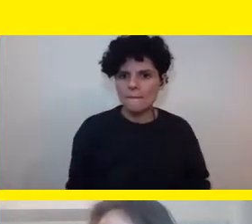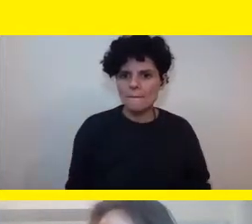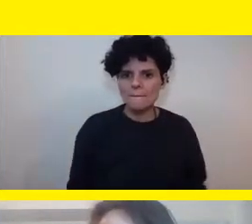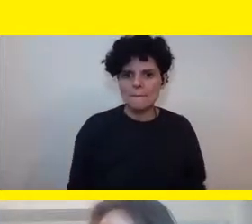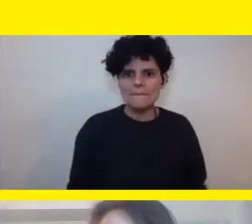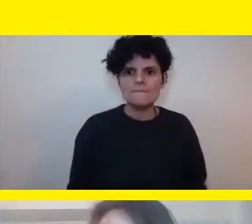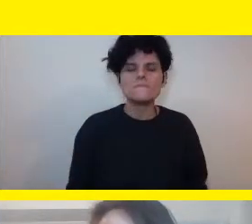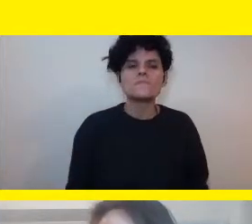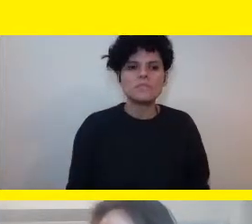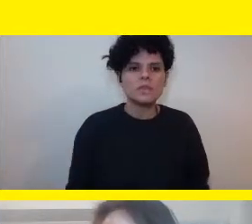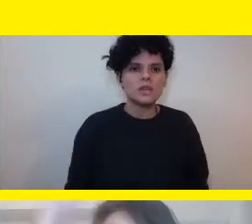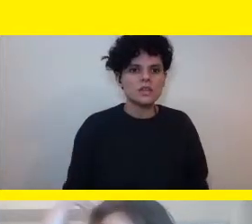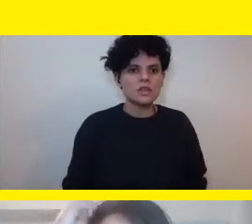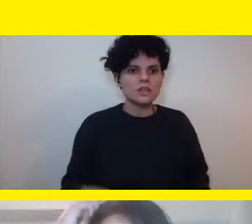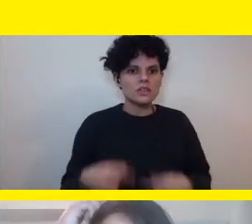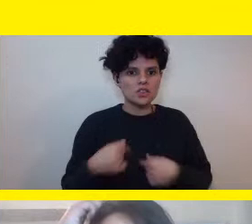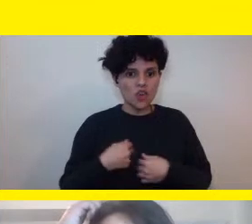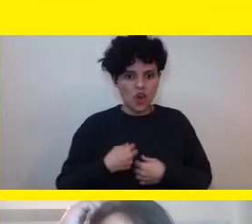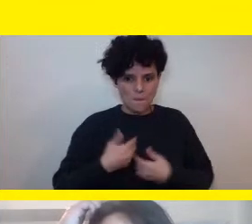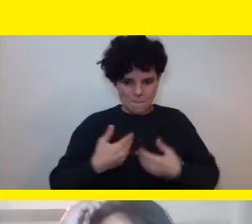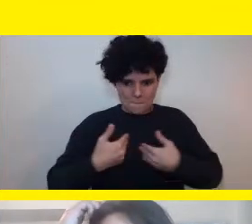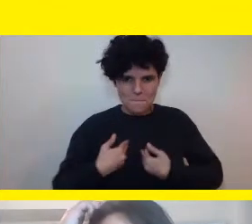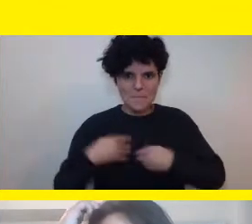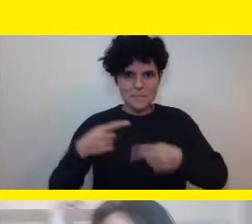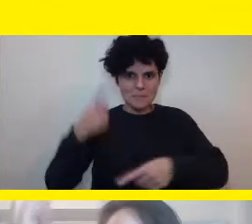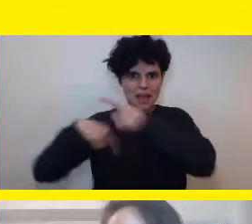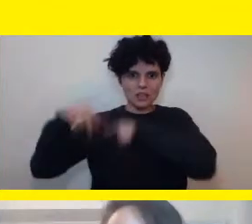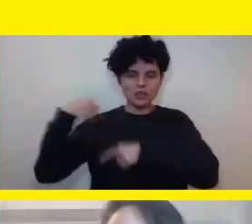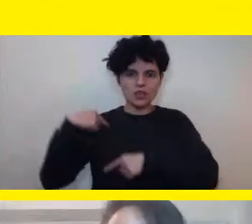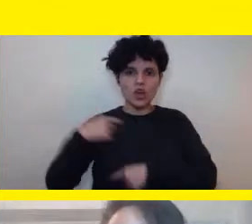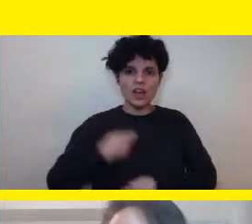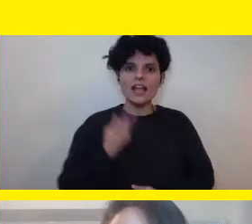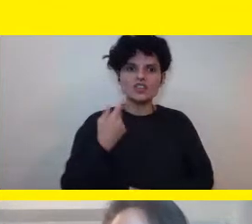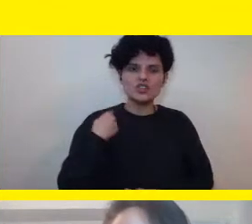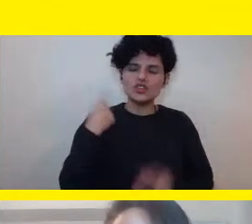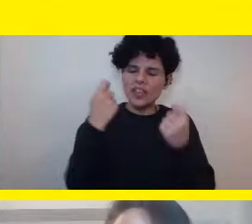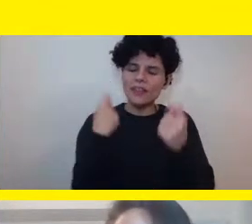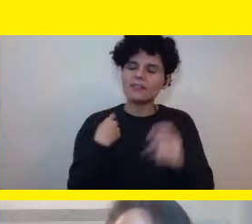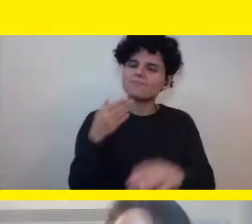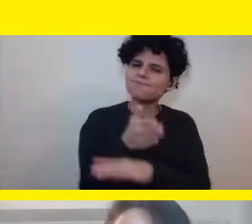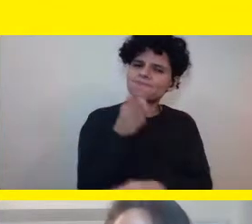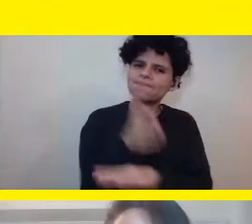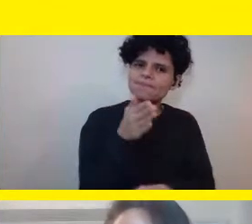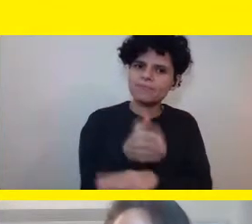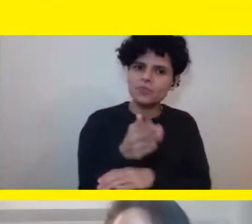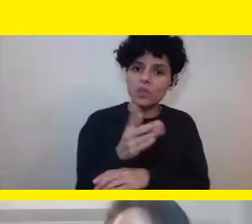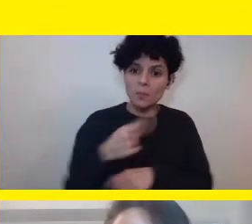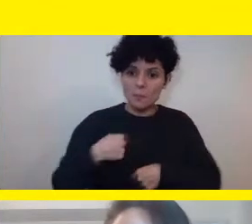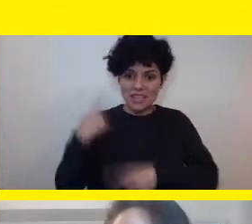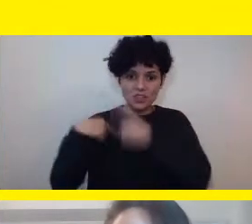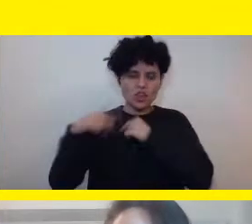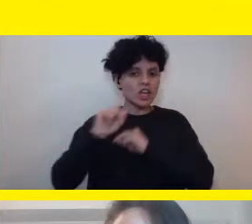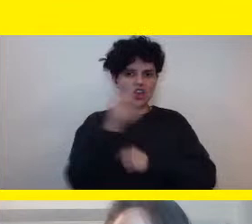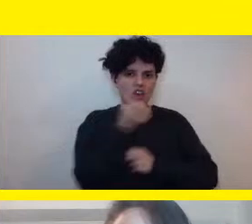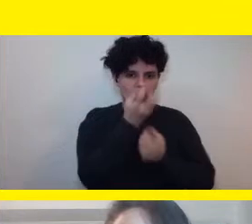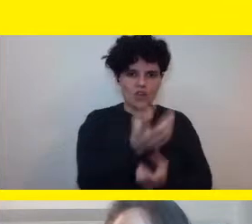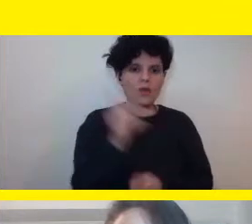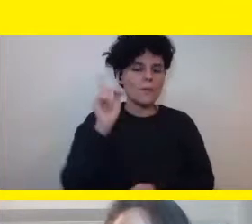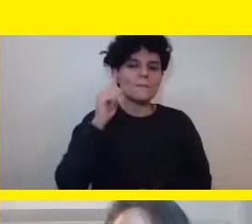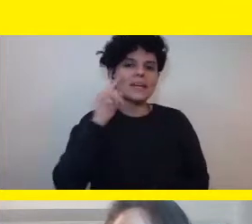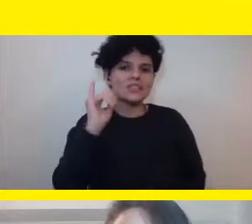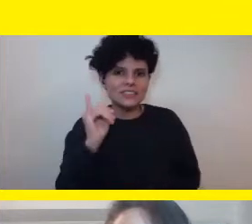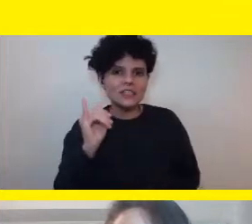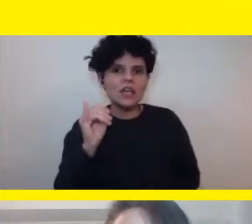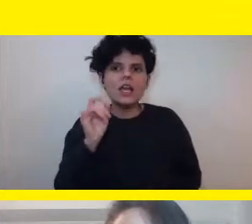de mí misma, pero sí quería hablar respecto de lo que había sucedido con las mujeres en tortura. Y